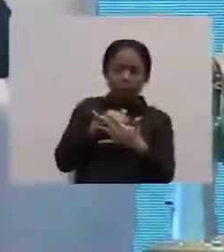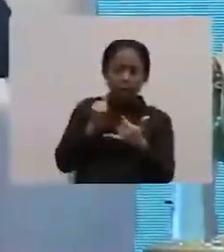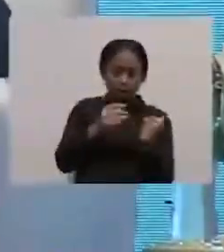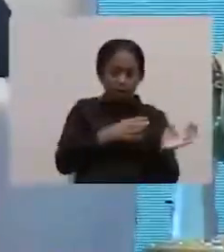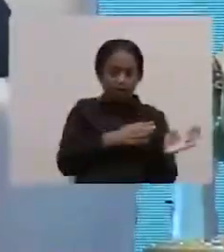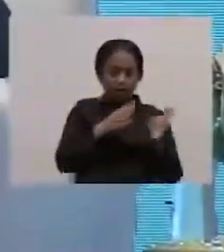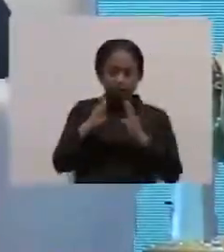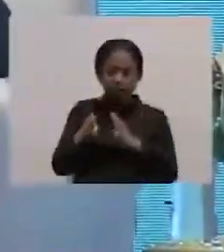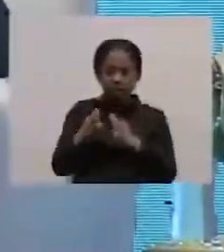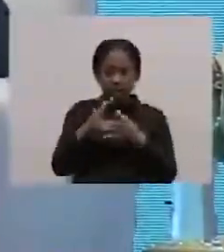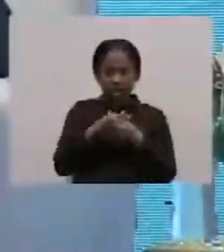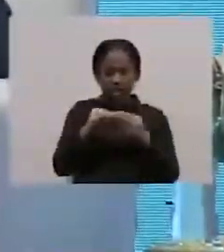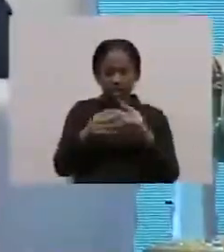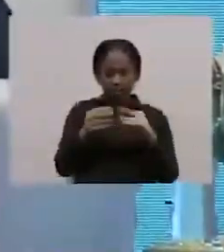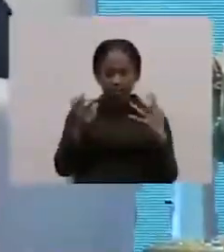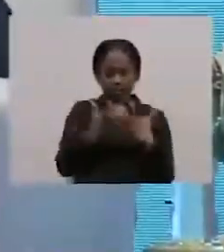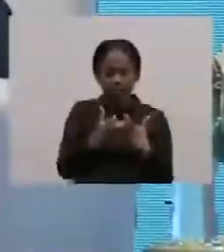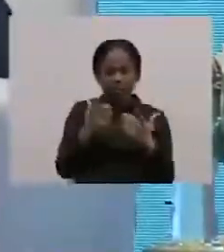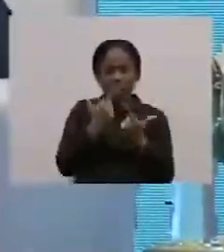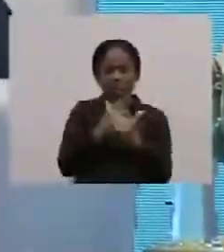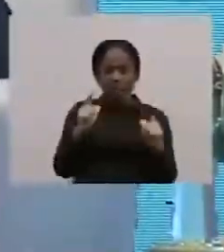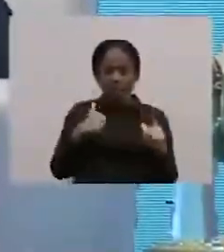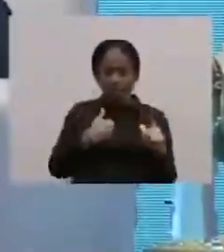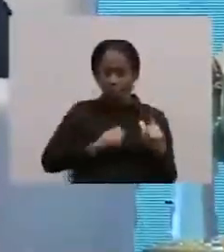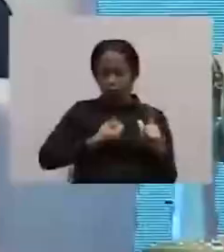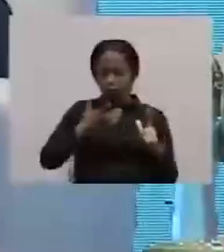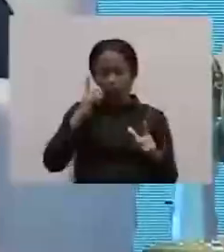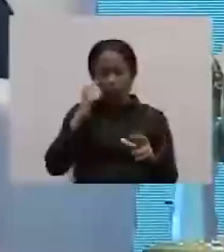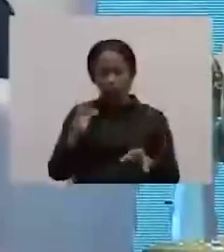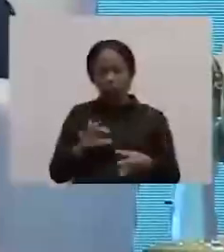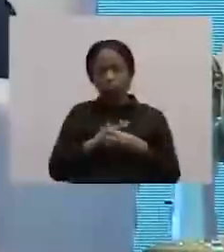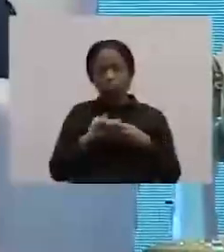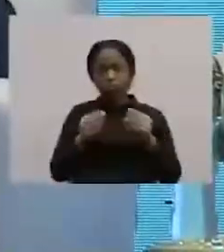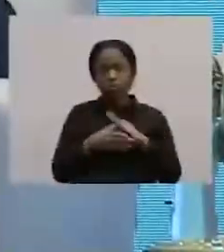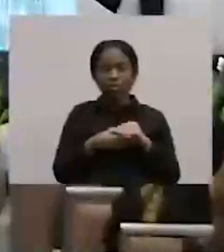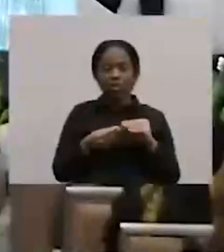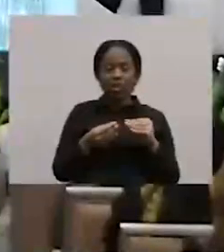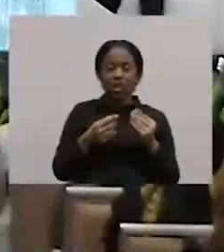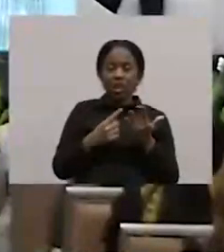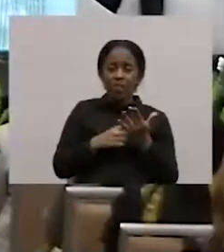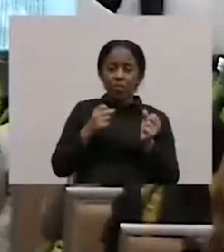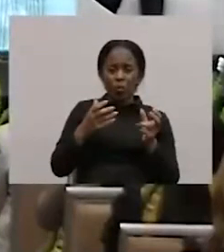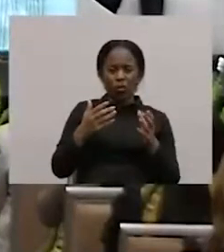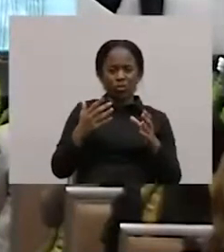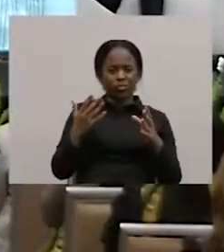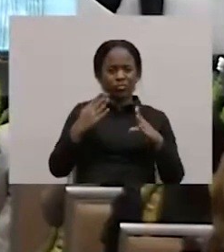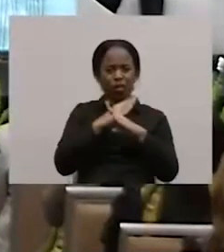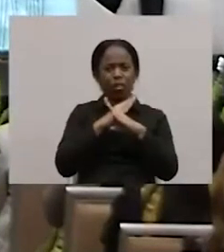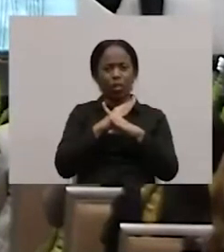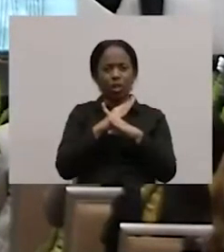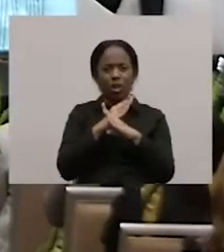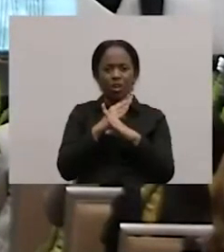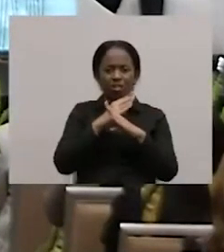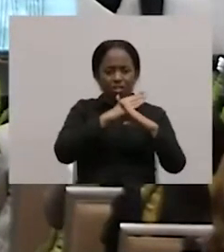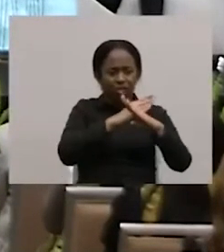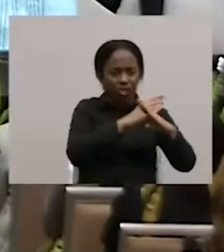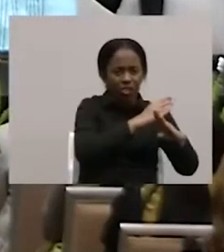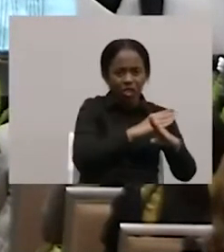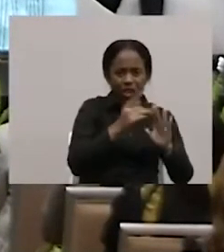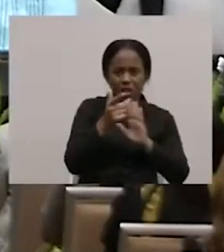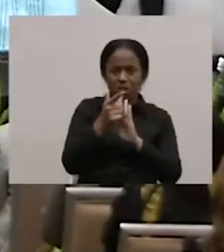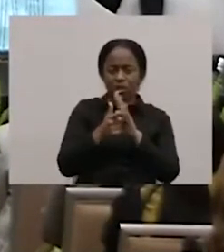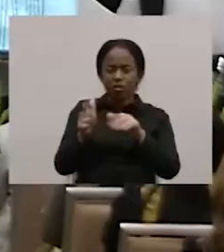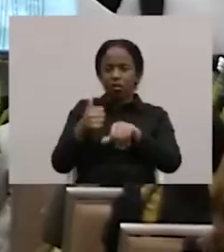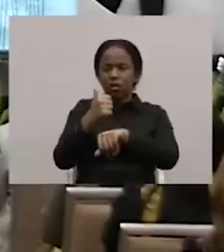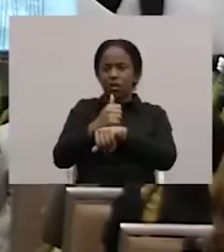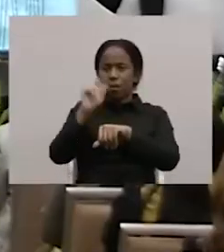libertad de expresión, muchos de los atropellos consignados en la ley de partidos políticos sobre la